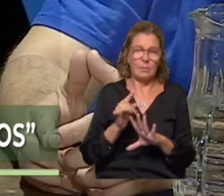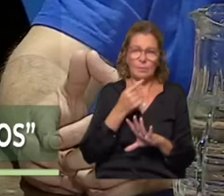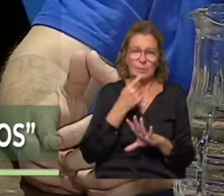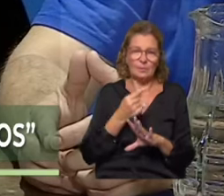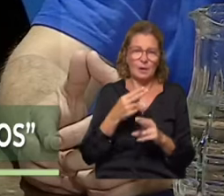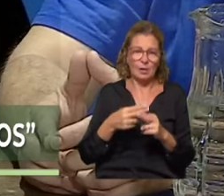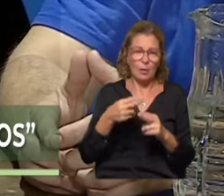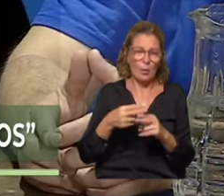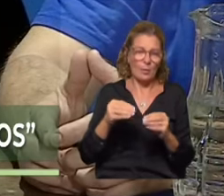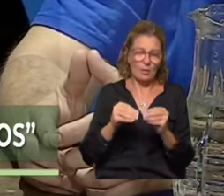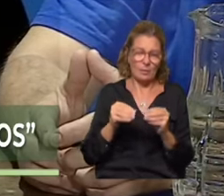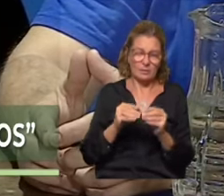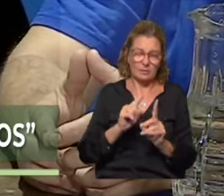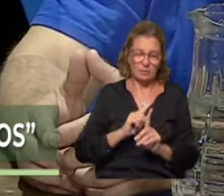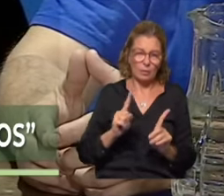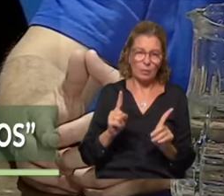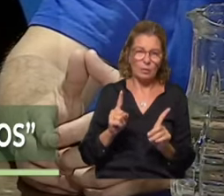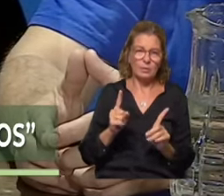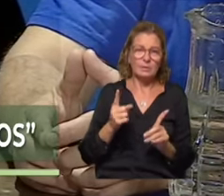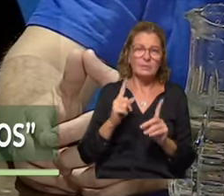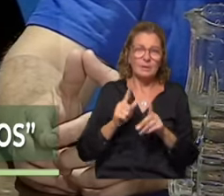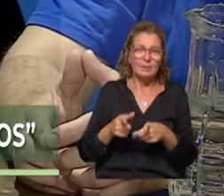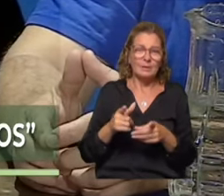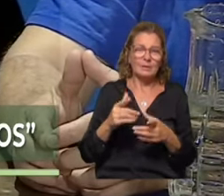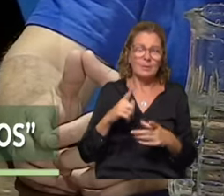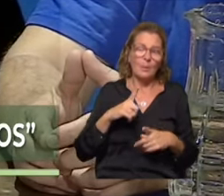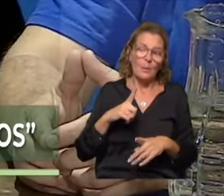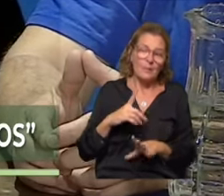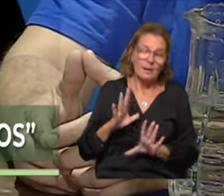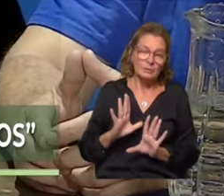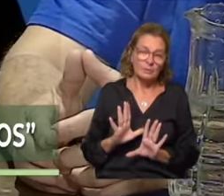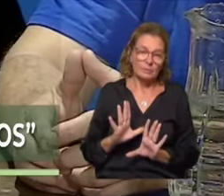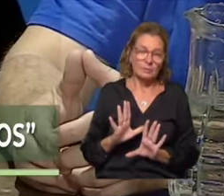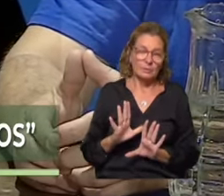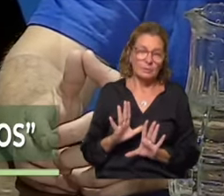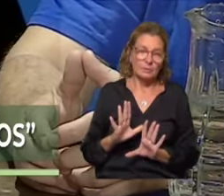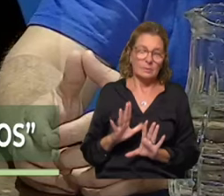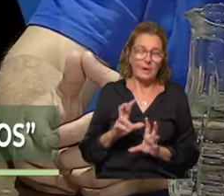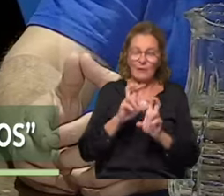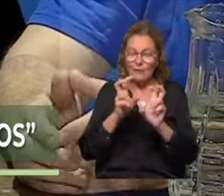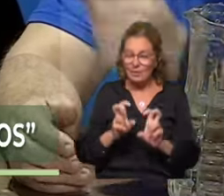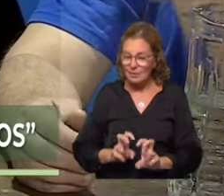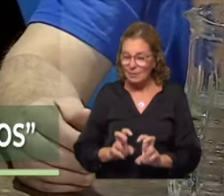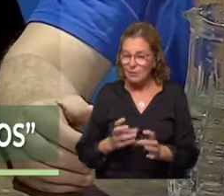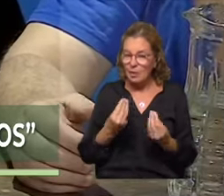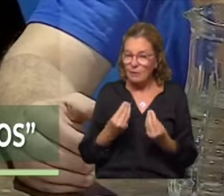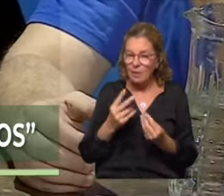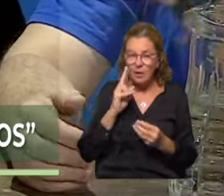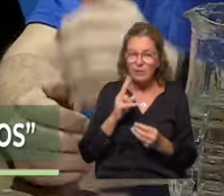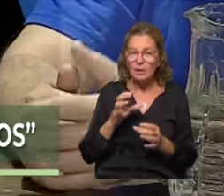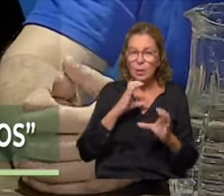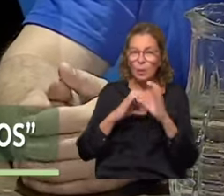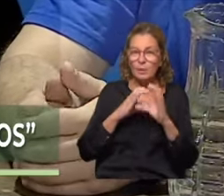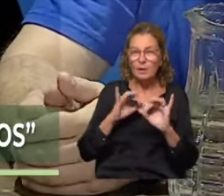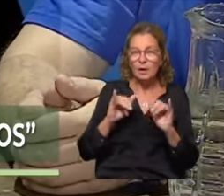mencionar el nombre del compañero y además estamos a la espera del fin de las investigaciones. Ya nos